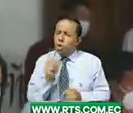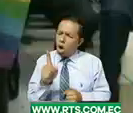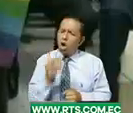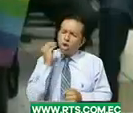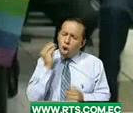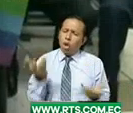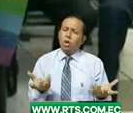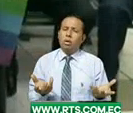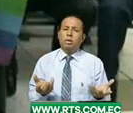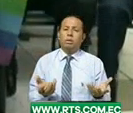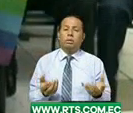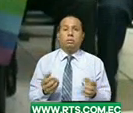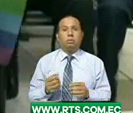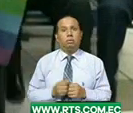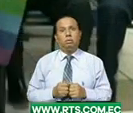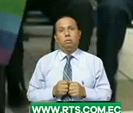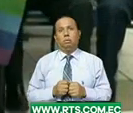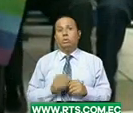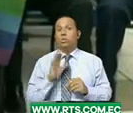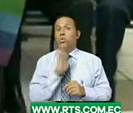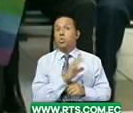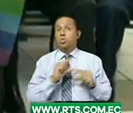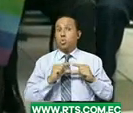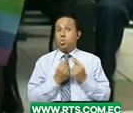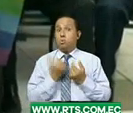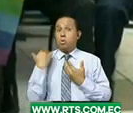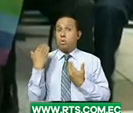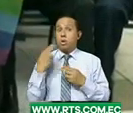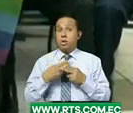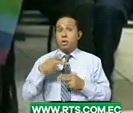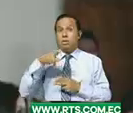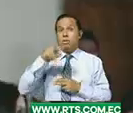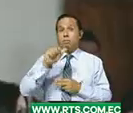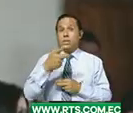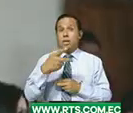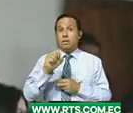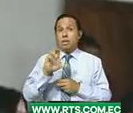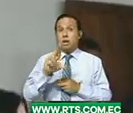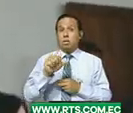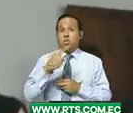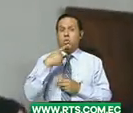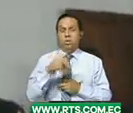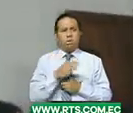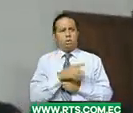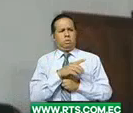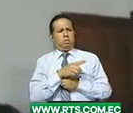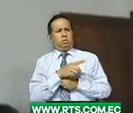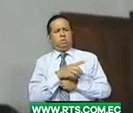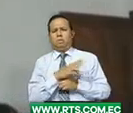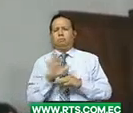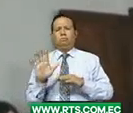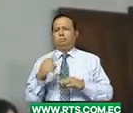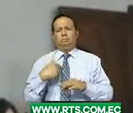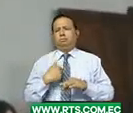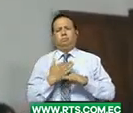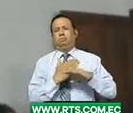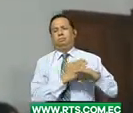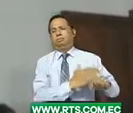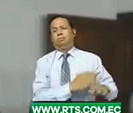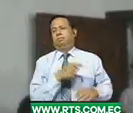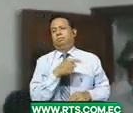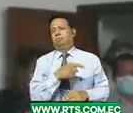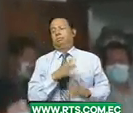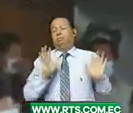compañeros. Su propio partido Pachacuti, a través de un comunicado, rechazó las expresiones de la legisladora y señaló